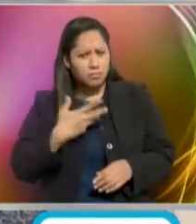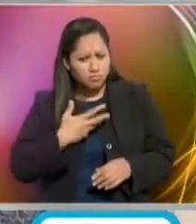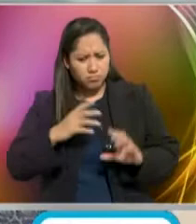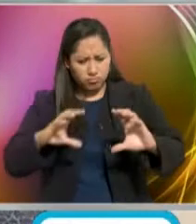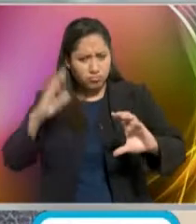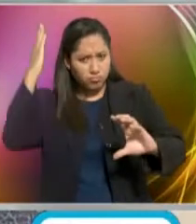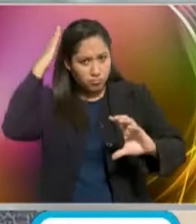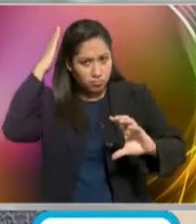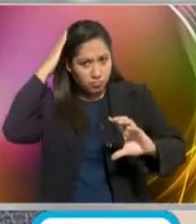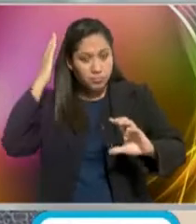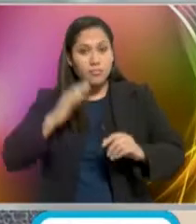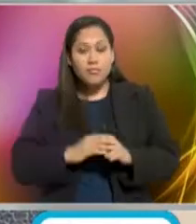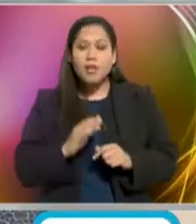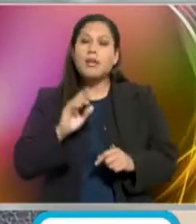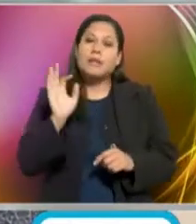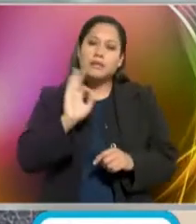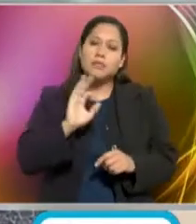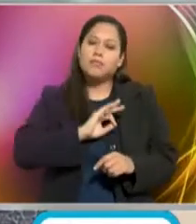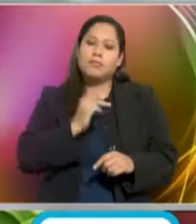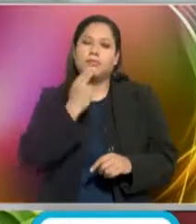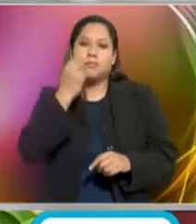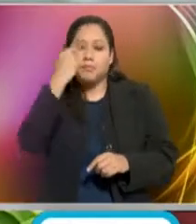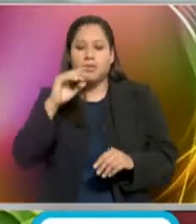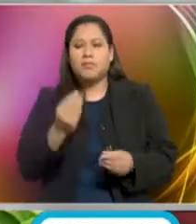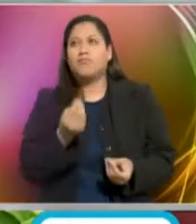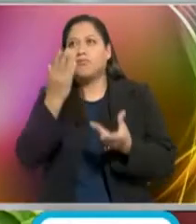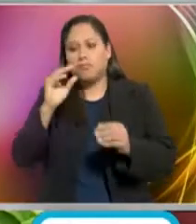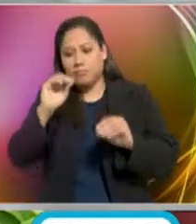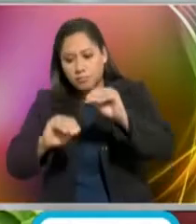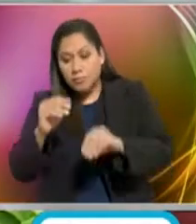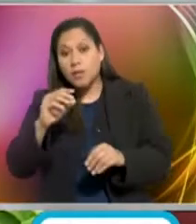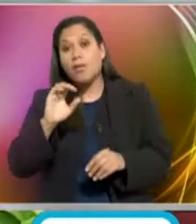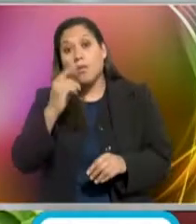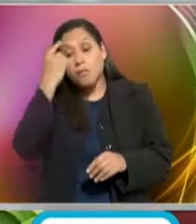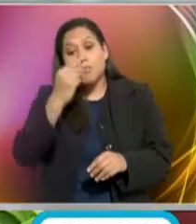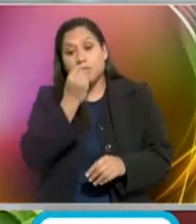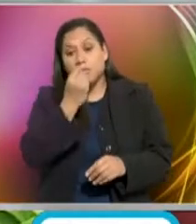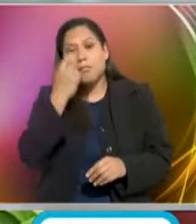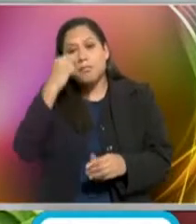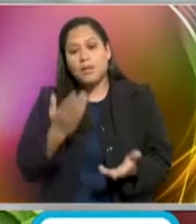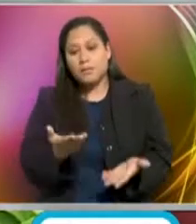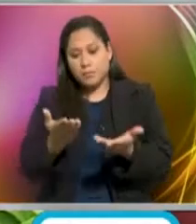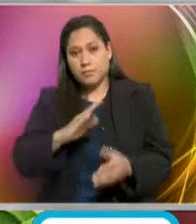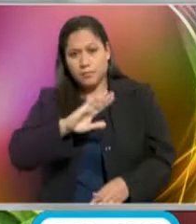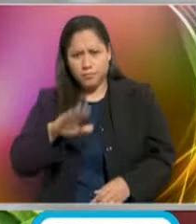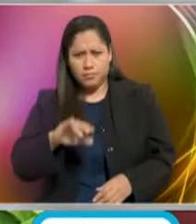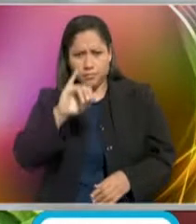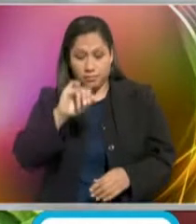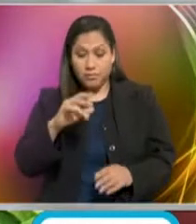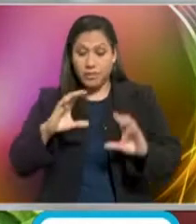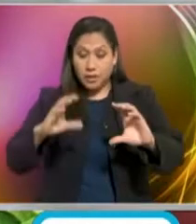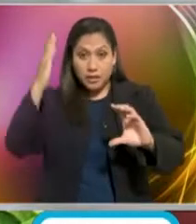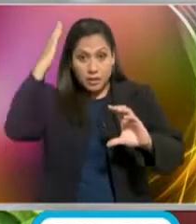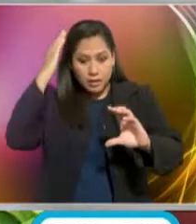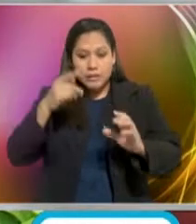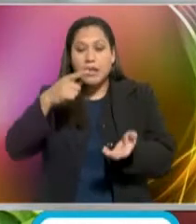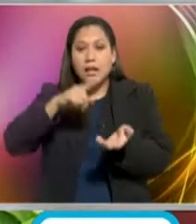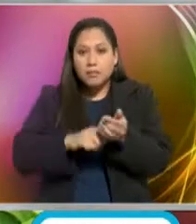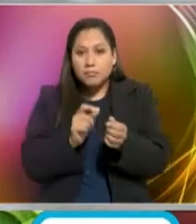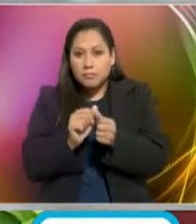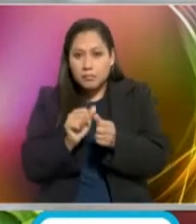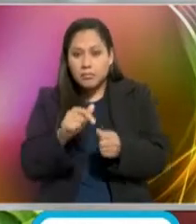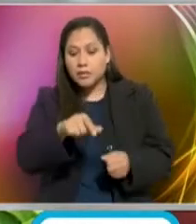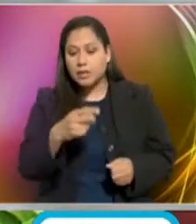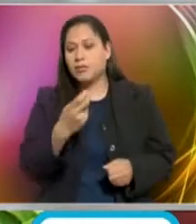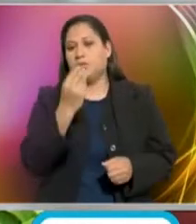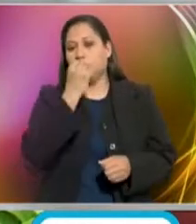sea como decoración o como comida para ofrecer a los difuntos. Es muy típico la calabaza en taches. Así es